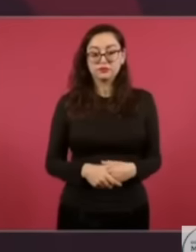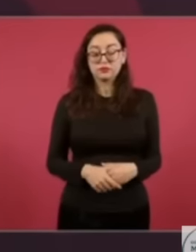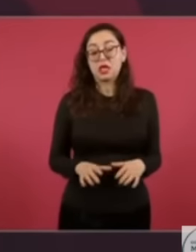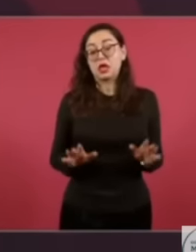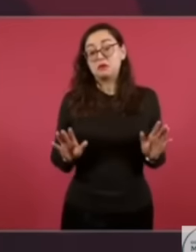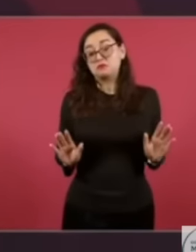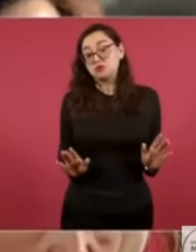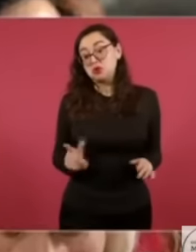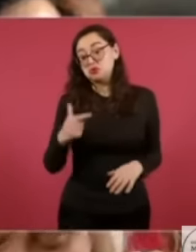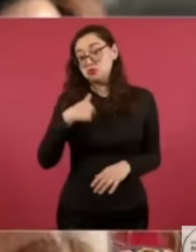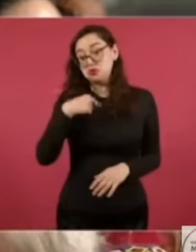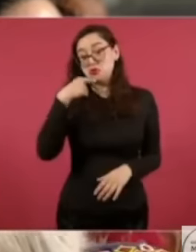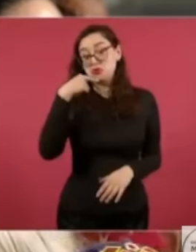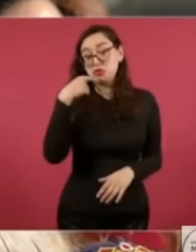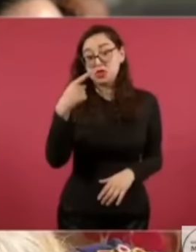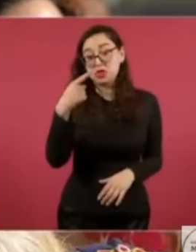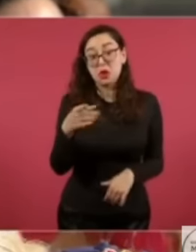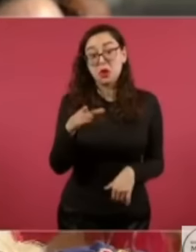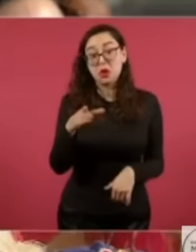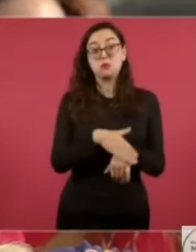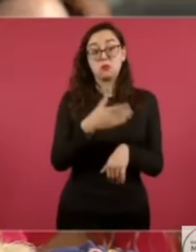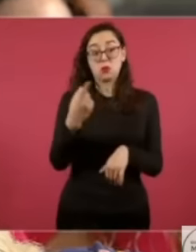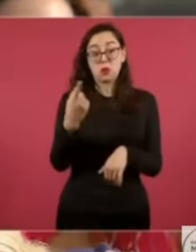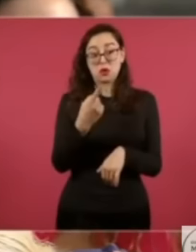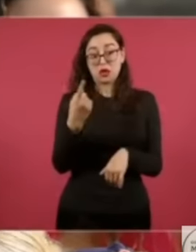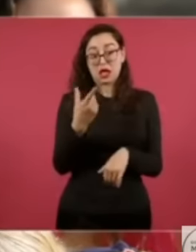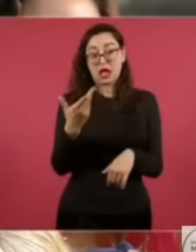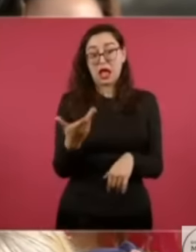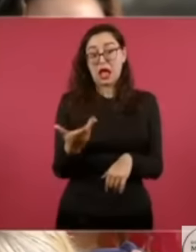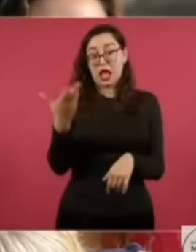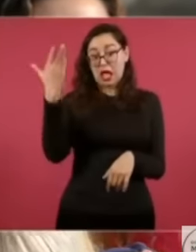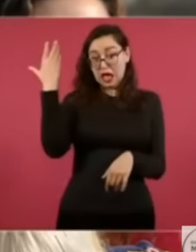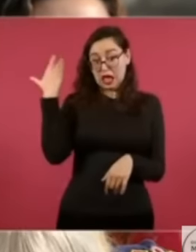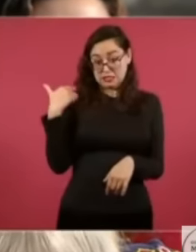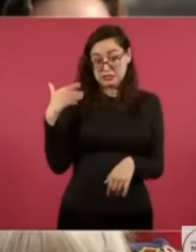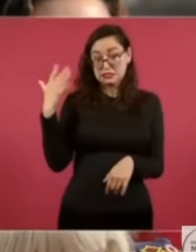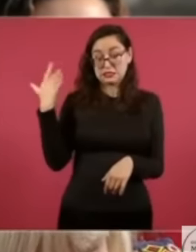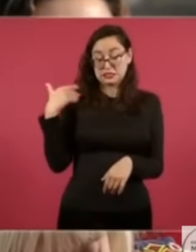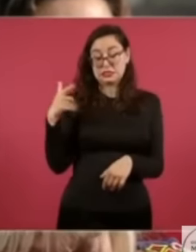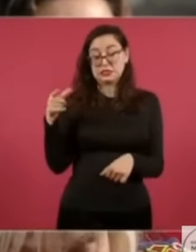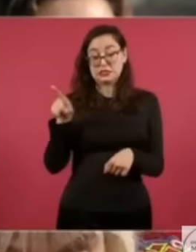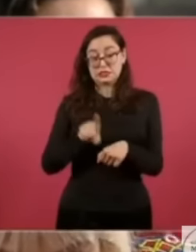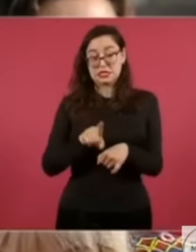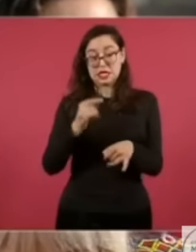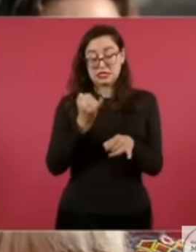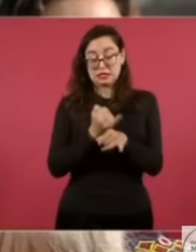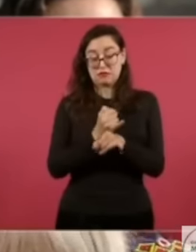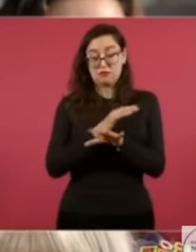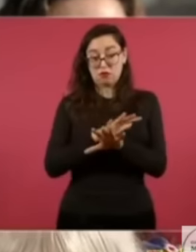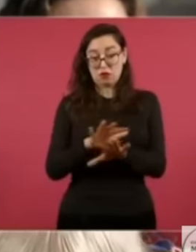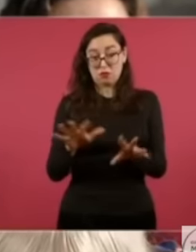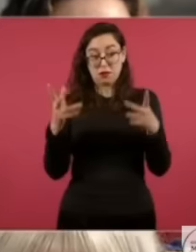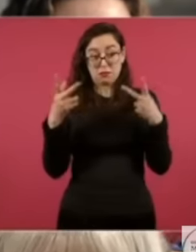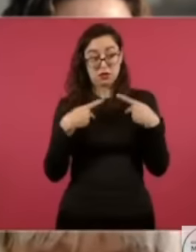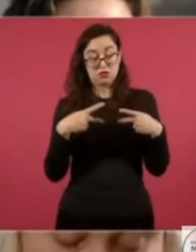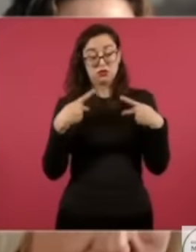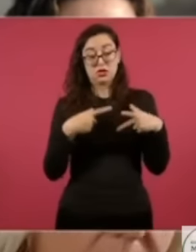porque tuve oportunidad de platicar el día del informe con algunas personas que llegaron a despedirlo